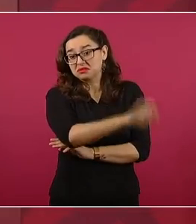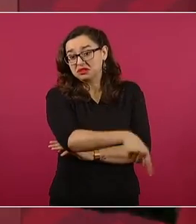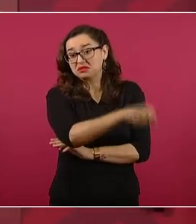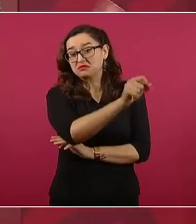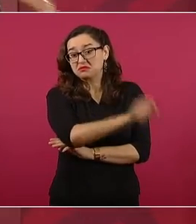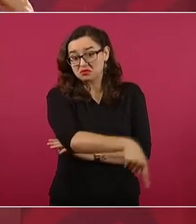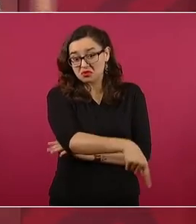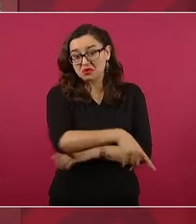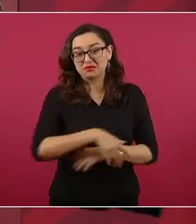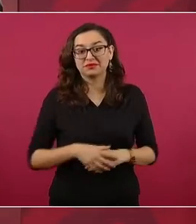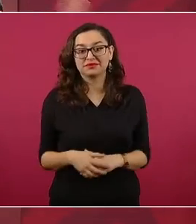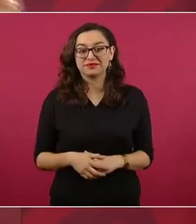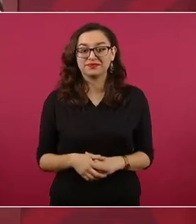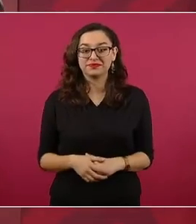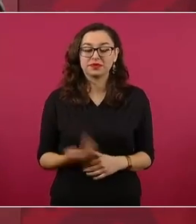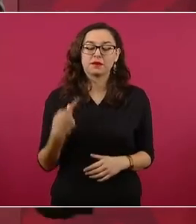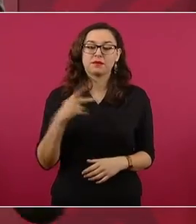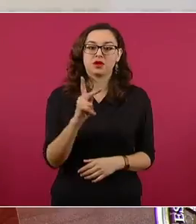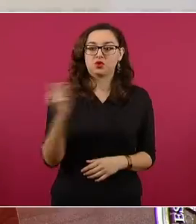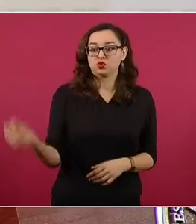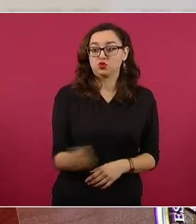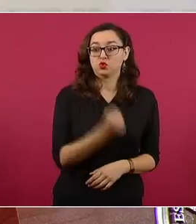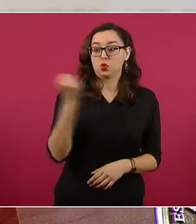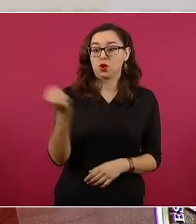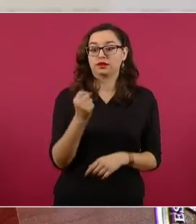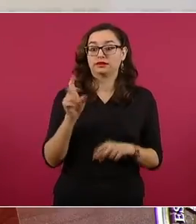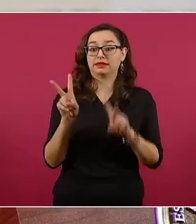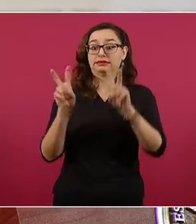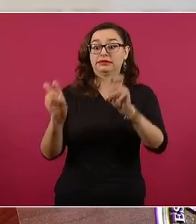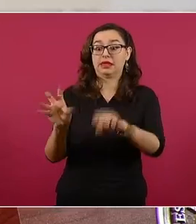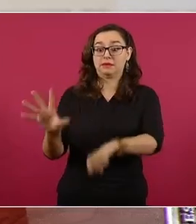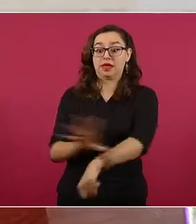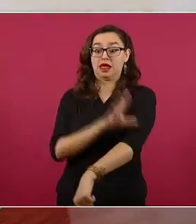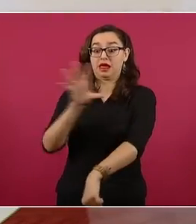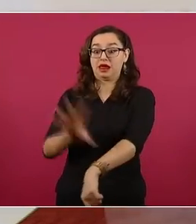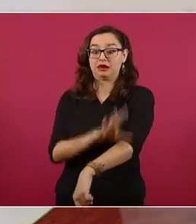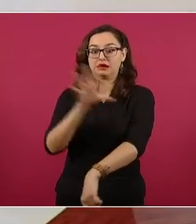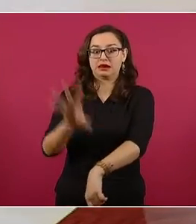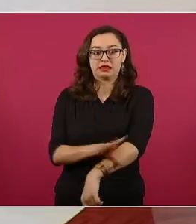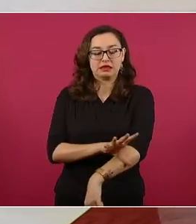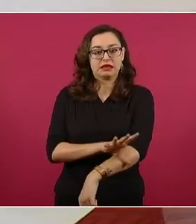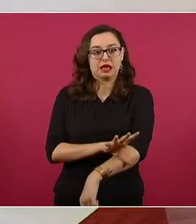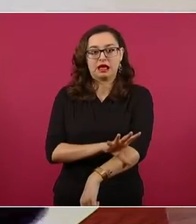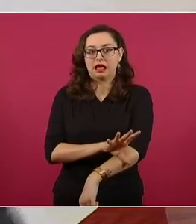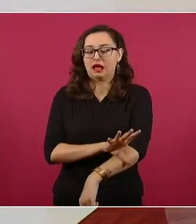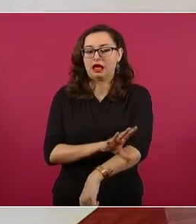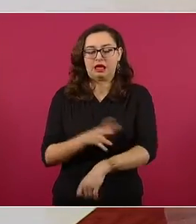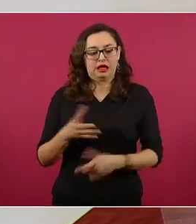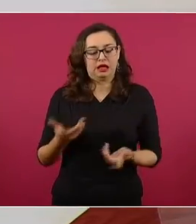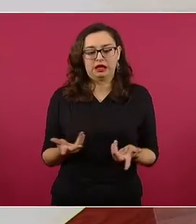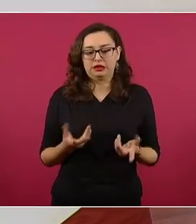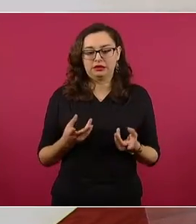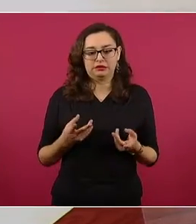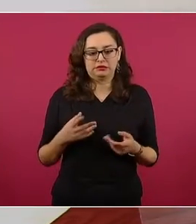No les alcanzó el tiempo porque sonó la alarma y se dio el cambio.